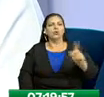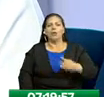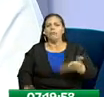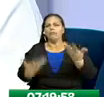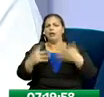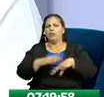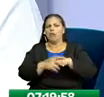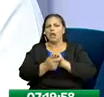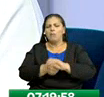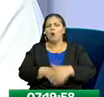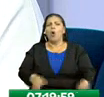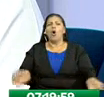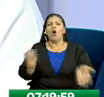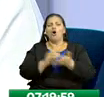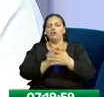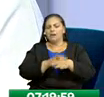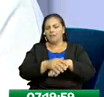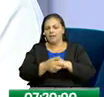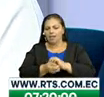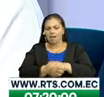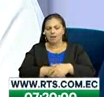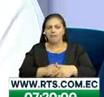efectivo y muy barato también, ¿no?